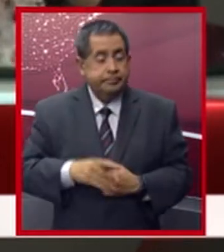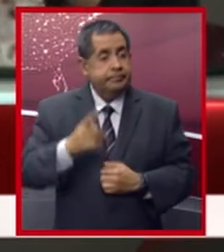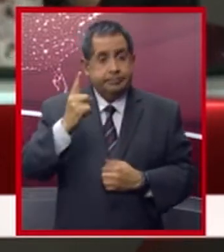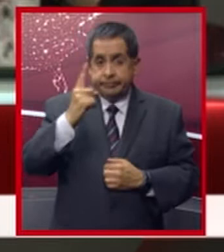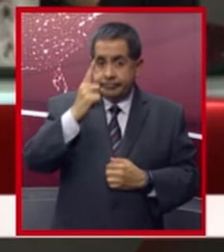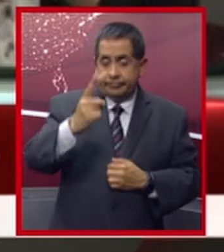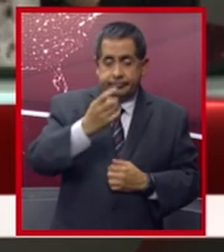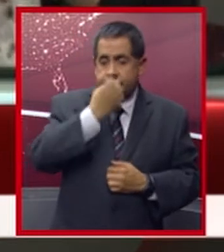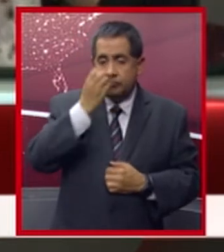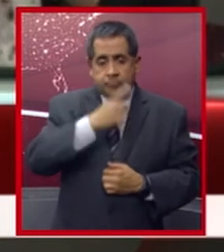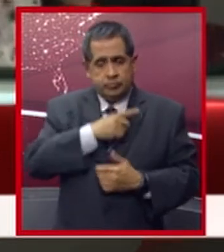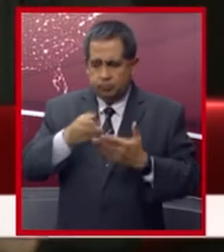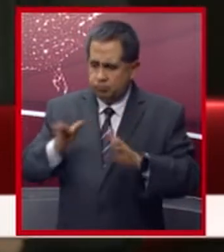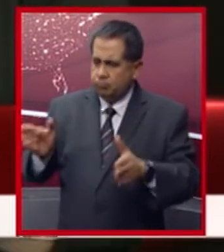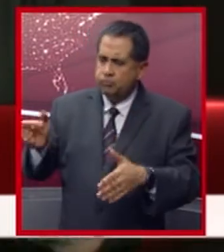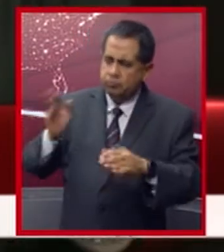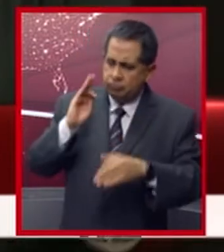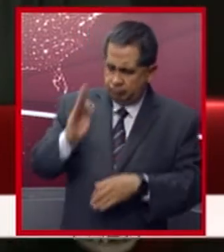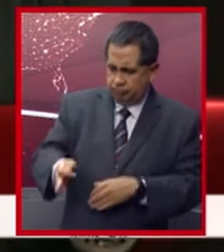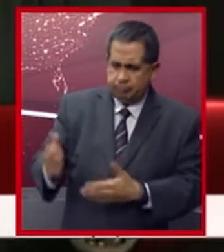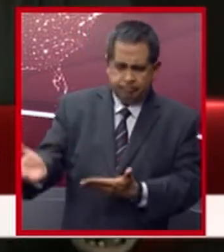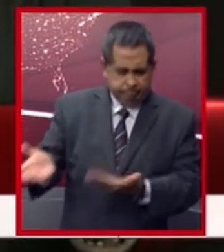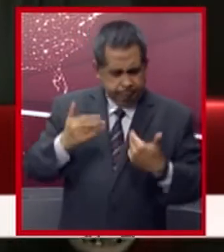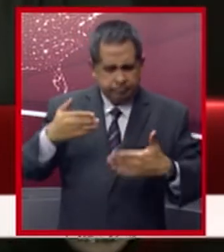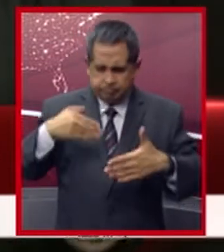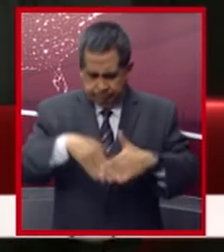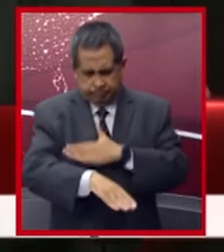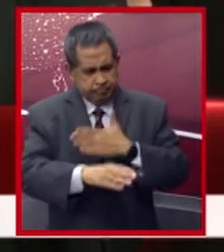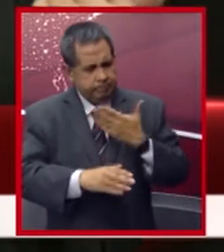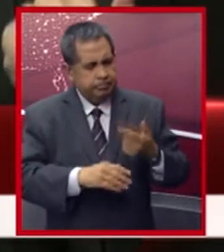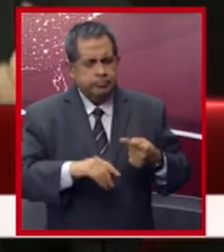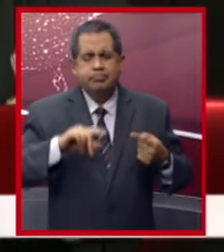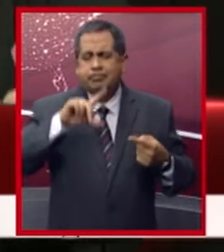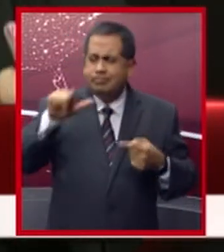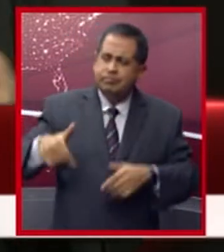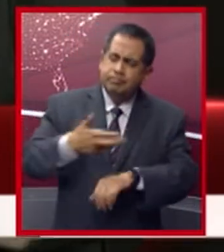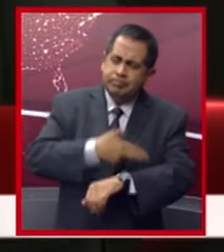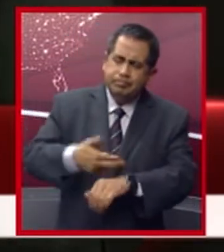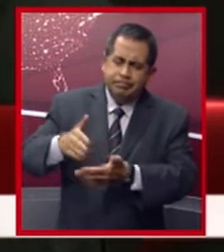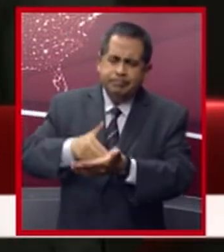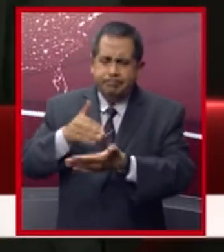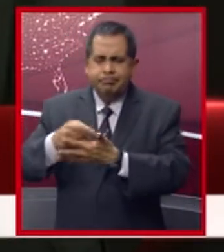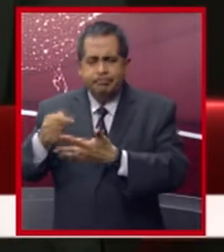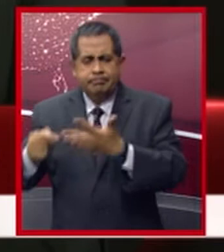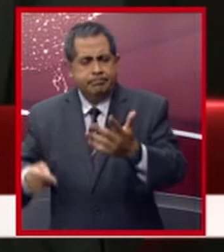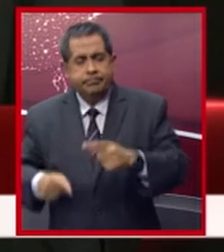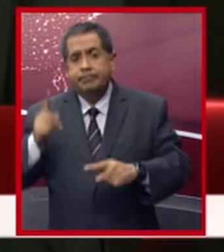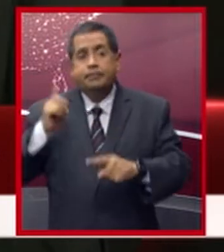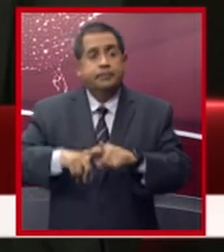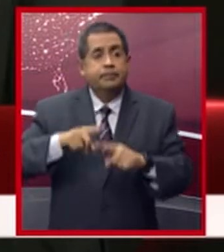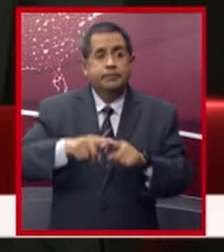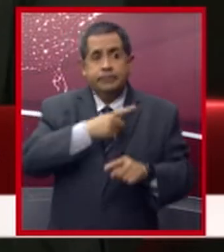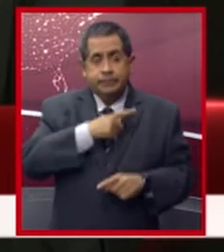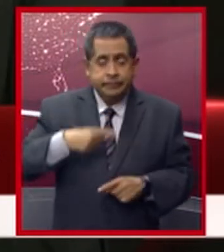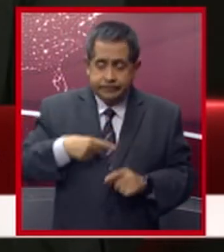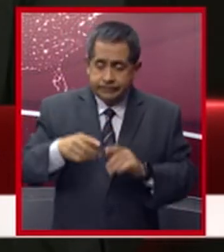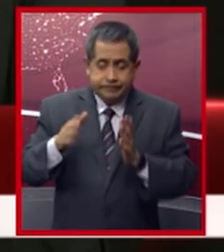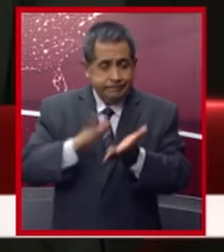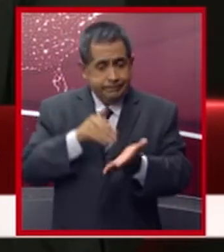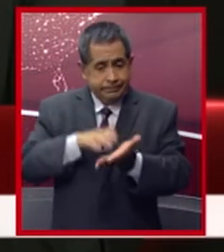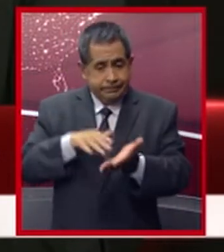obligada a abrirte las puertas. Okay. Primero te abren las puertas, y ¿quién está obligado a presentar